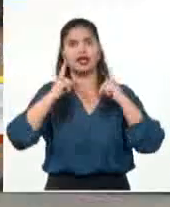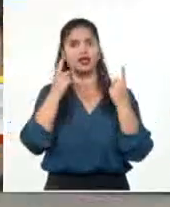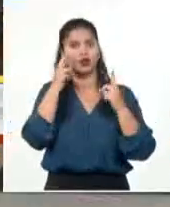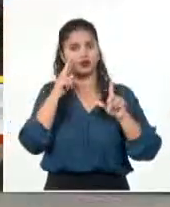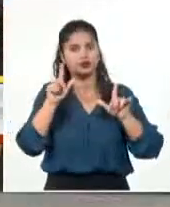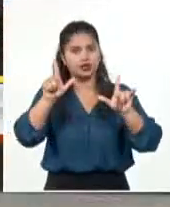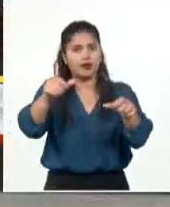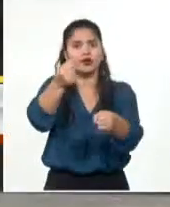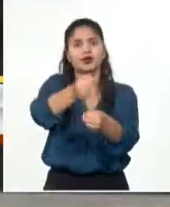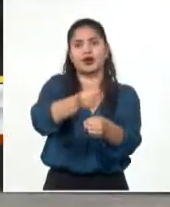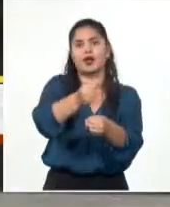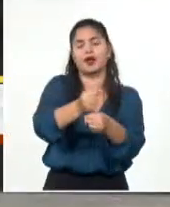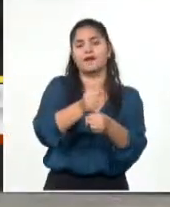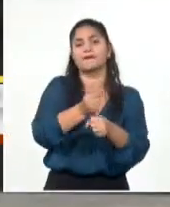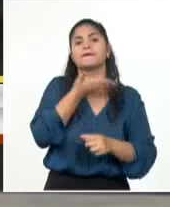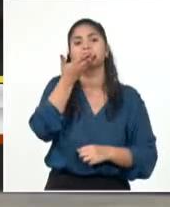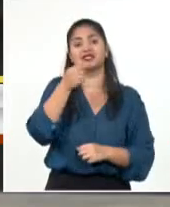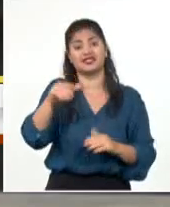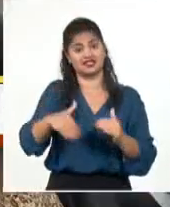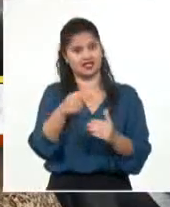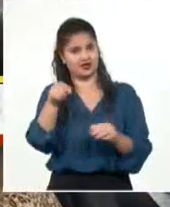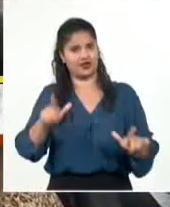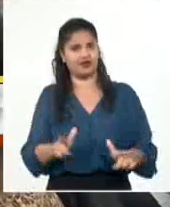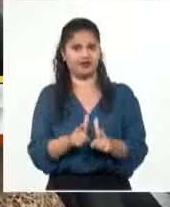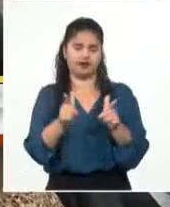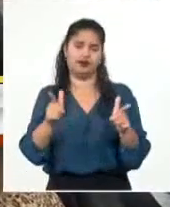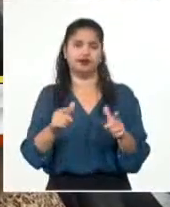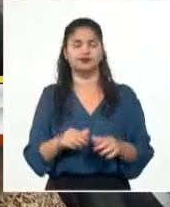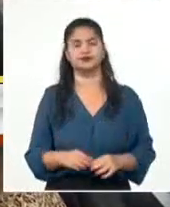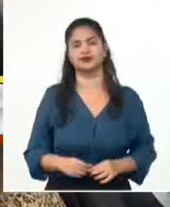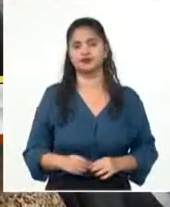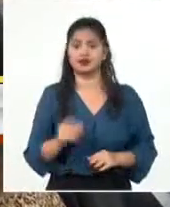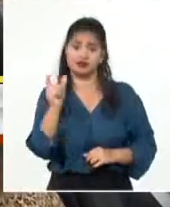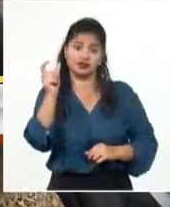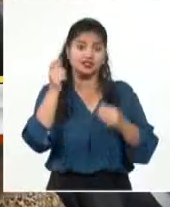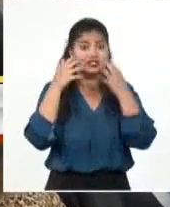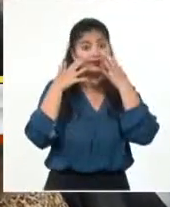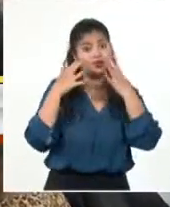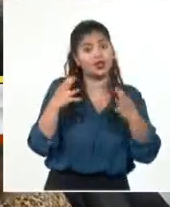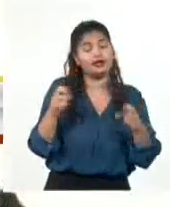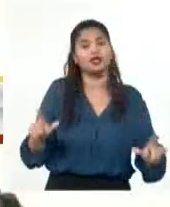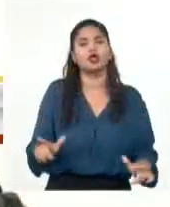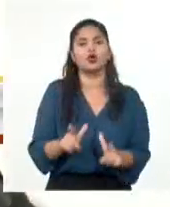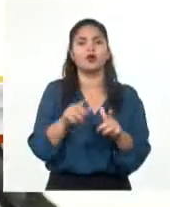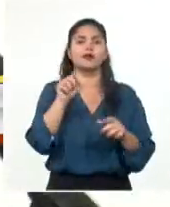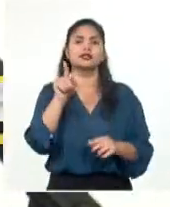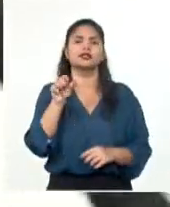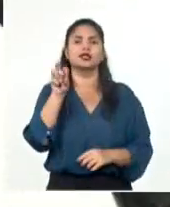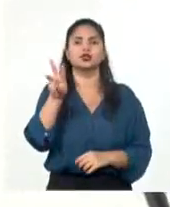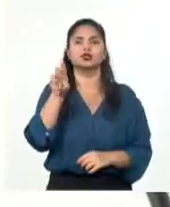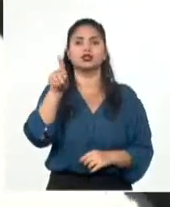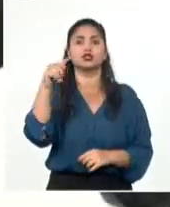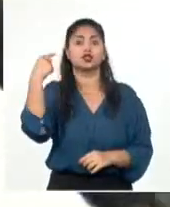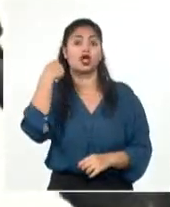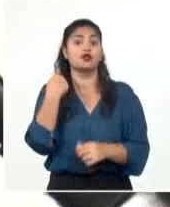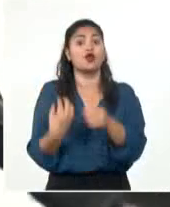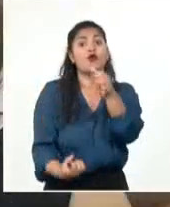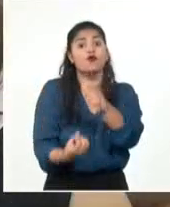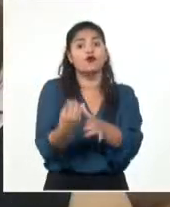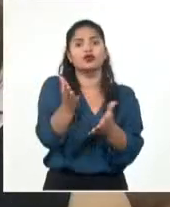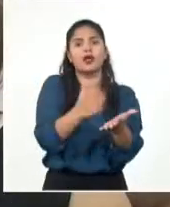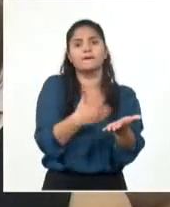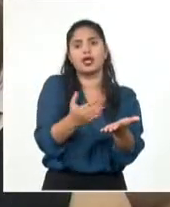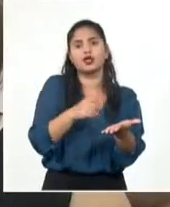prensa al celebrar hoy su día, coincidiendo con el aniversario 131 de la fundación del periódico